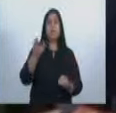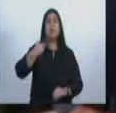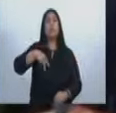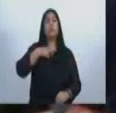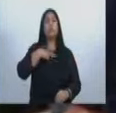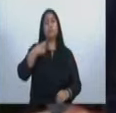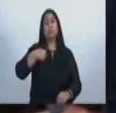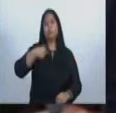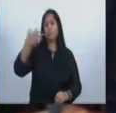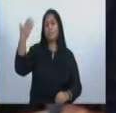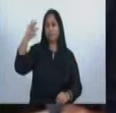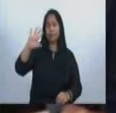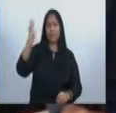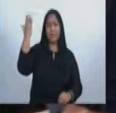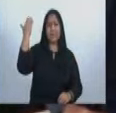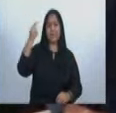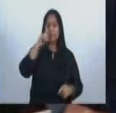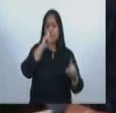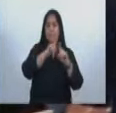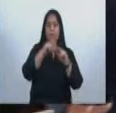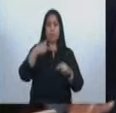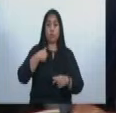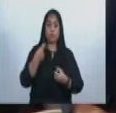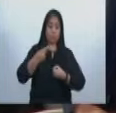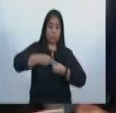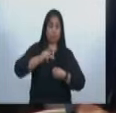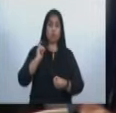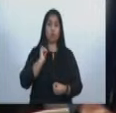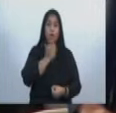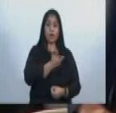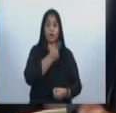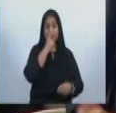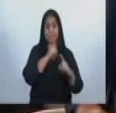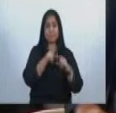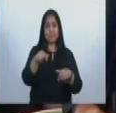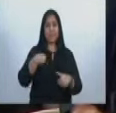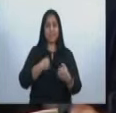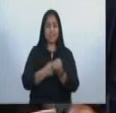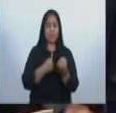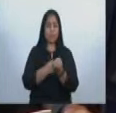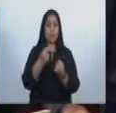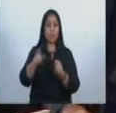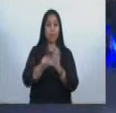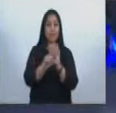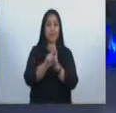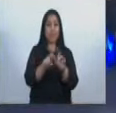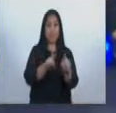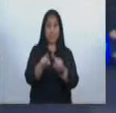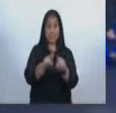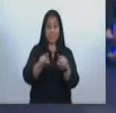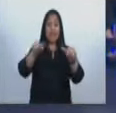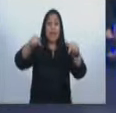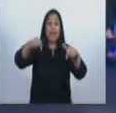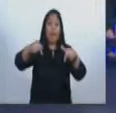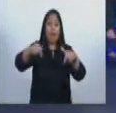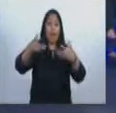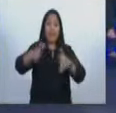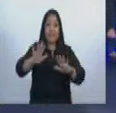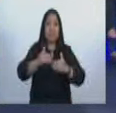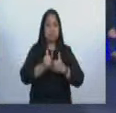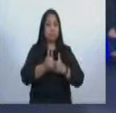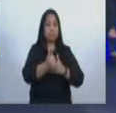estamos desde la cuando estaba yo en el congreso estábamos apoyando eh una ley de competencia Y en este momento está ya